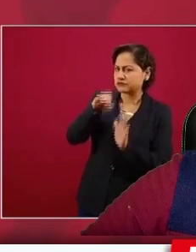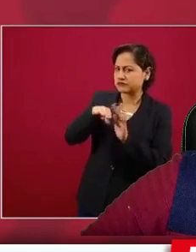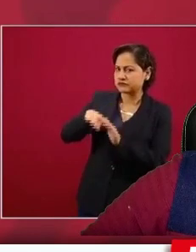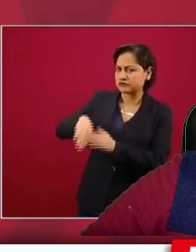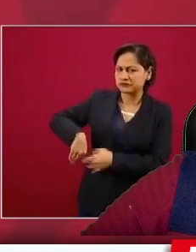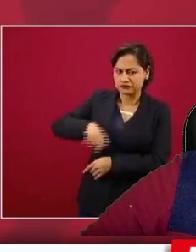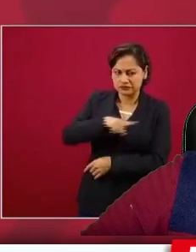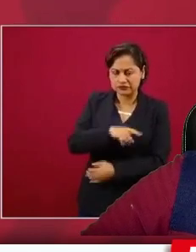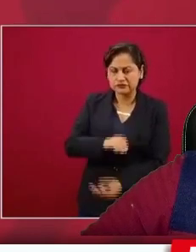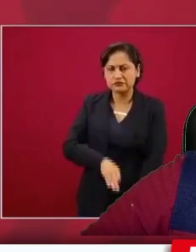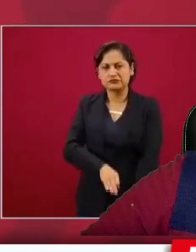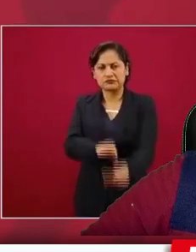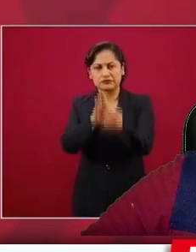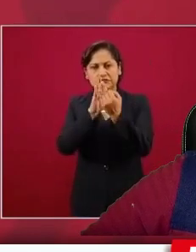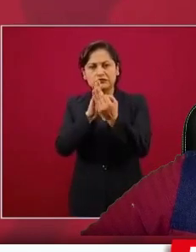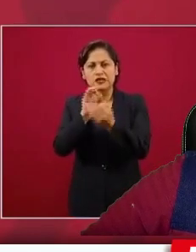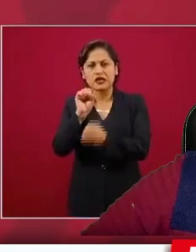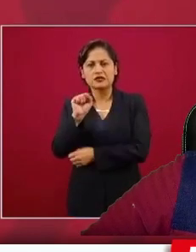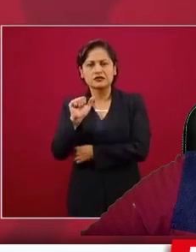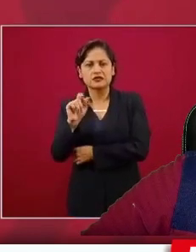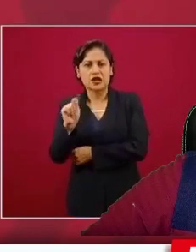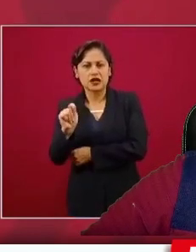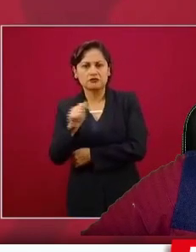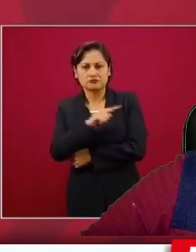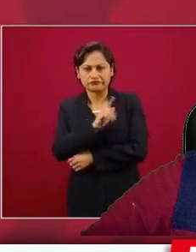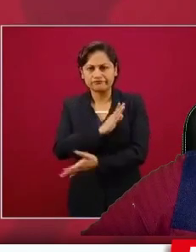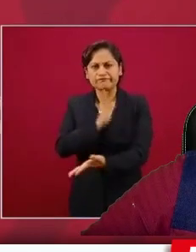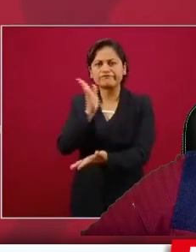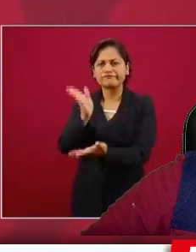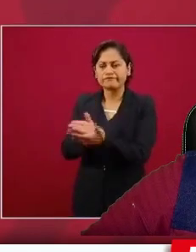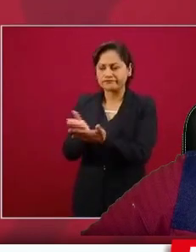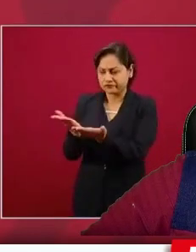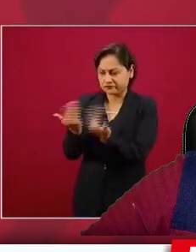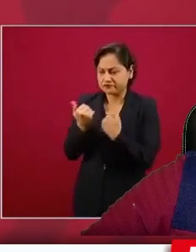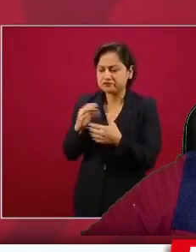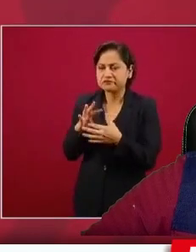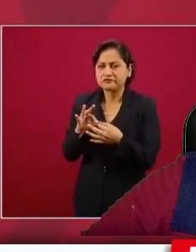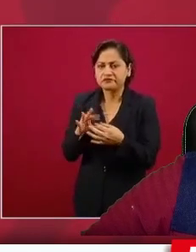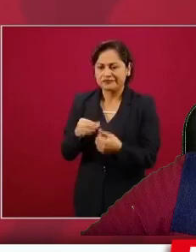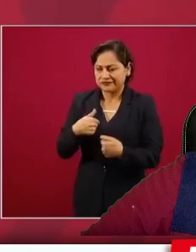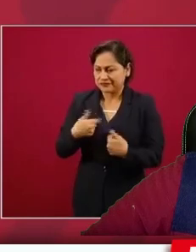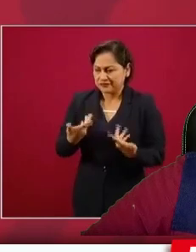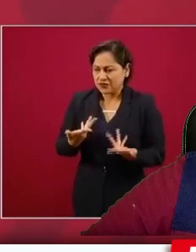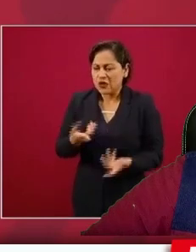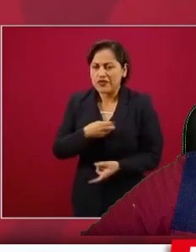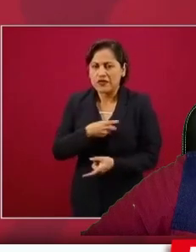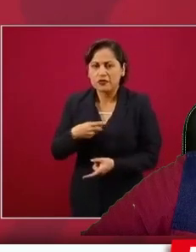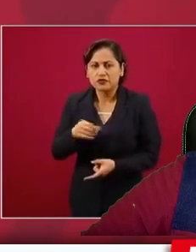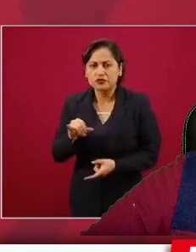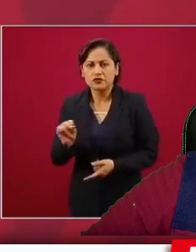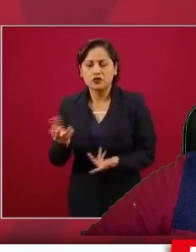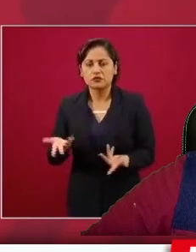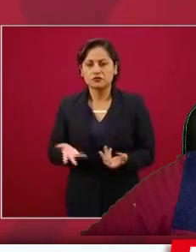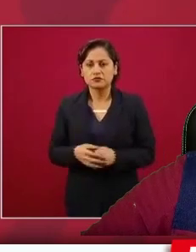Hablar con la directora del SAT y decir, a ver, explíqueme, ¿debo o no debo?